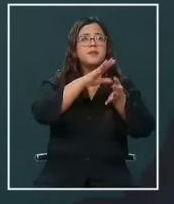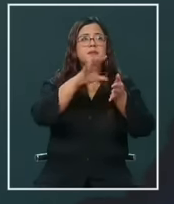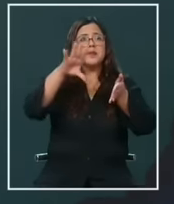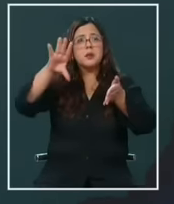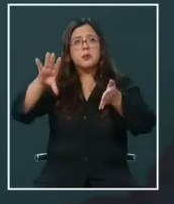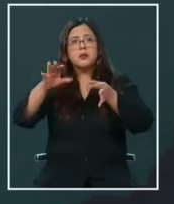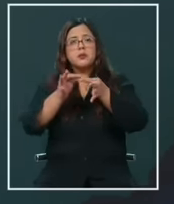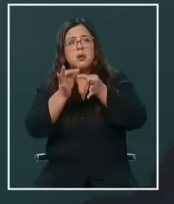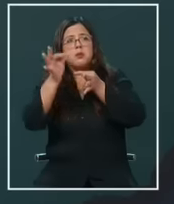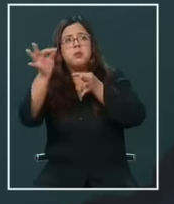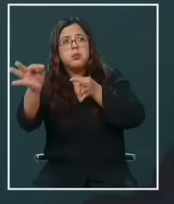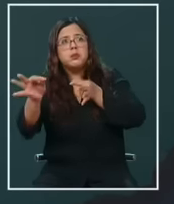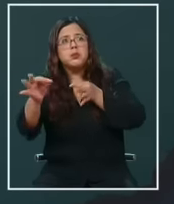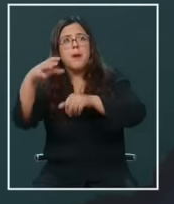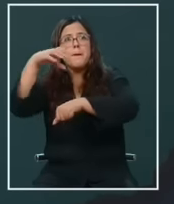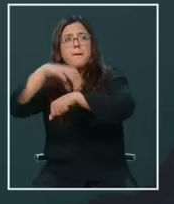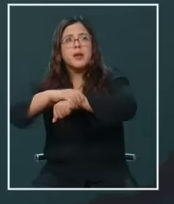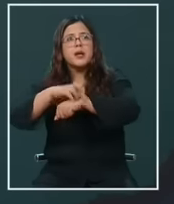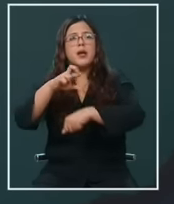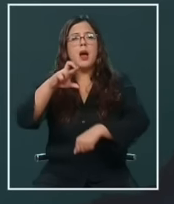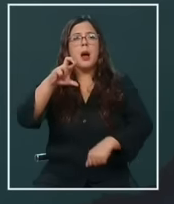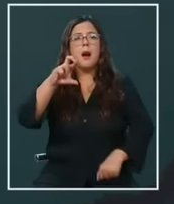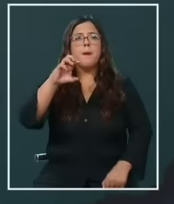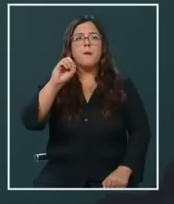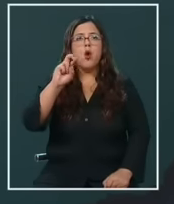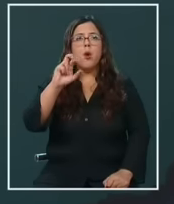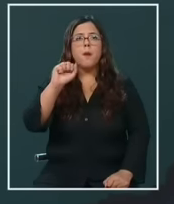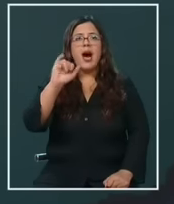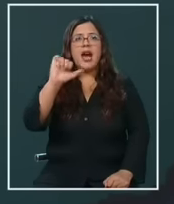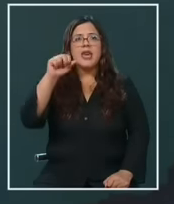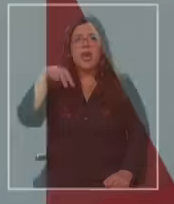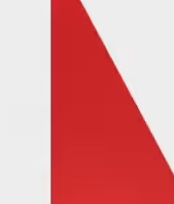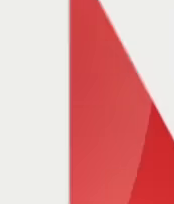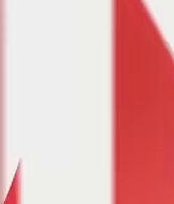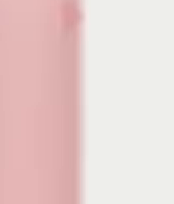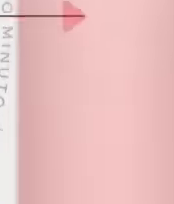al suroeste del país cafetero.